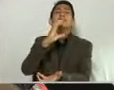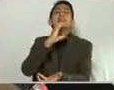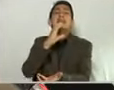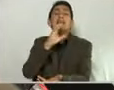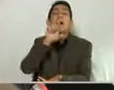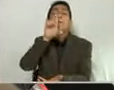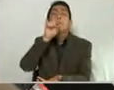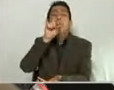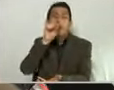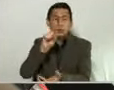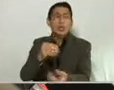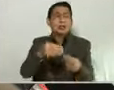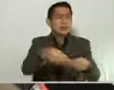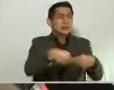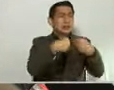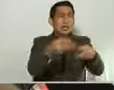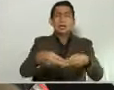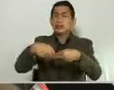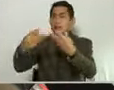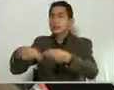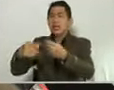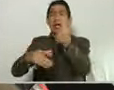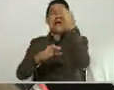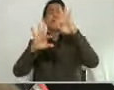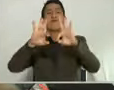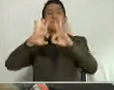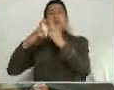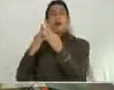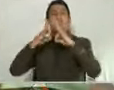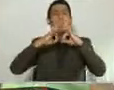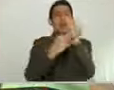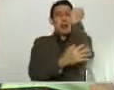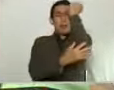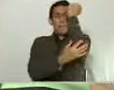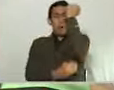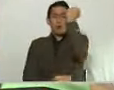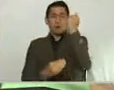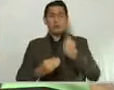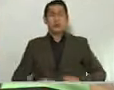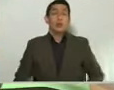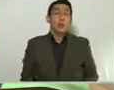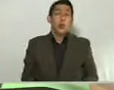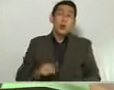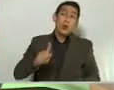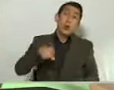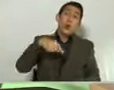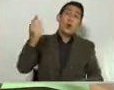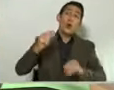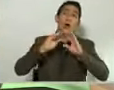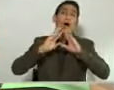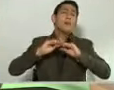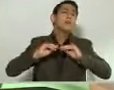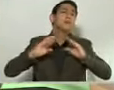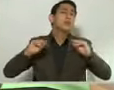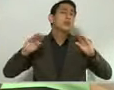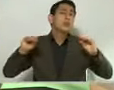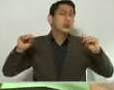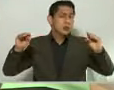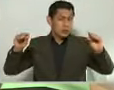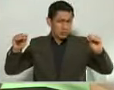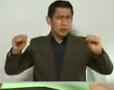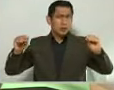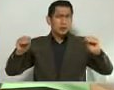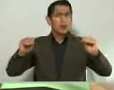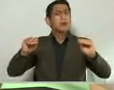COVID hasta la fecha, es y lo seguiremos no es haciendo. Por el tema que electoral, por la reelección. No, por eso no lo voy a suspender, es todo lo